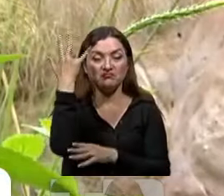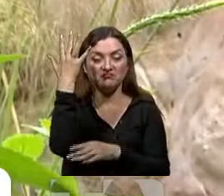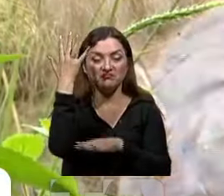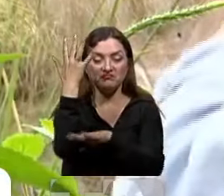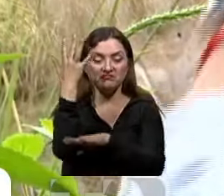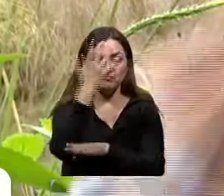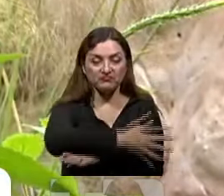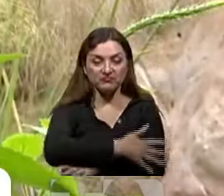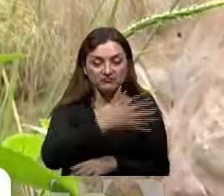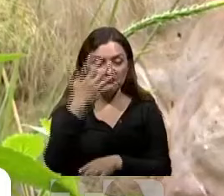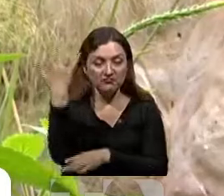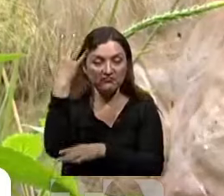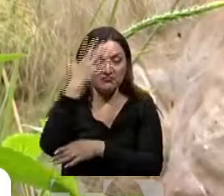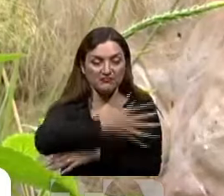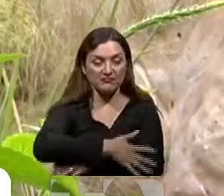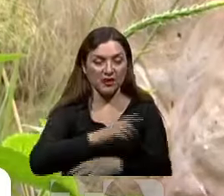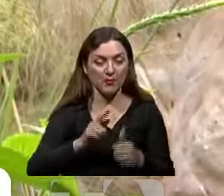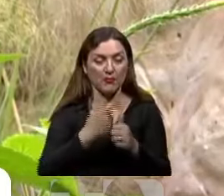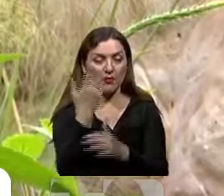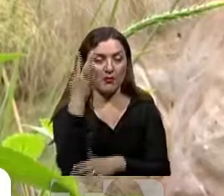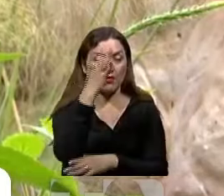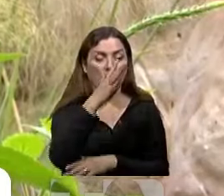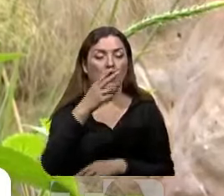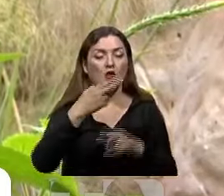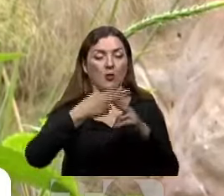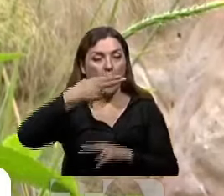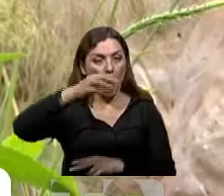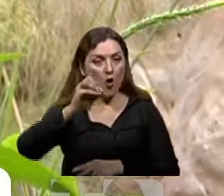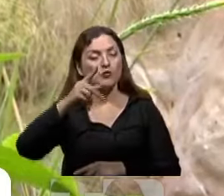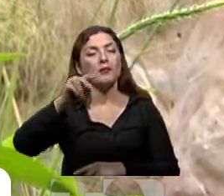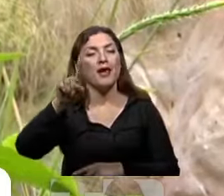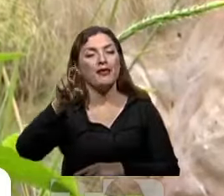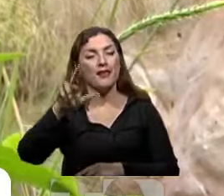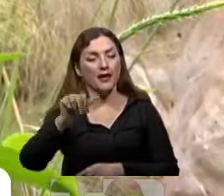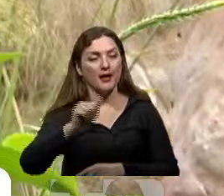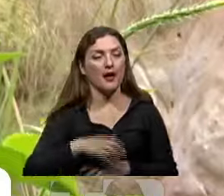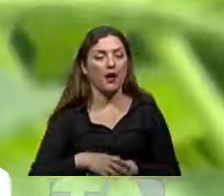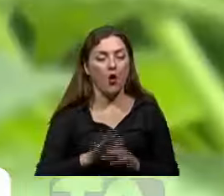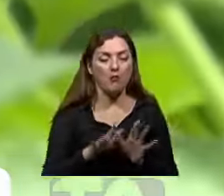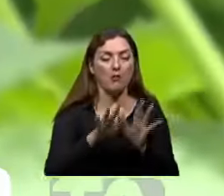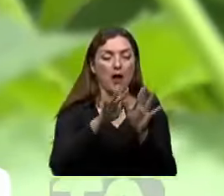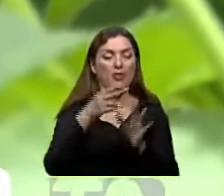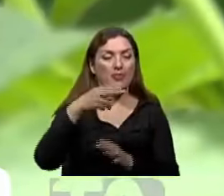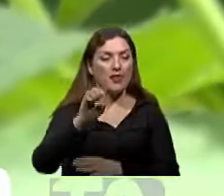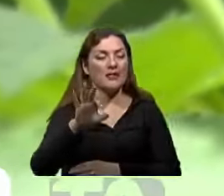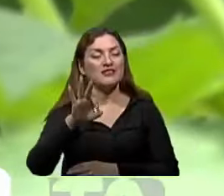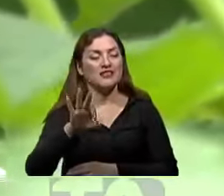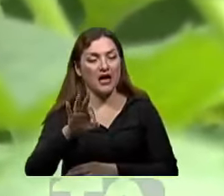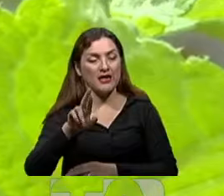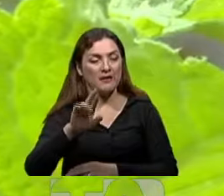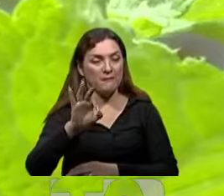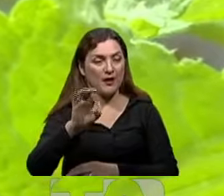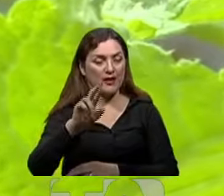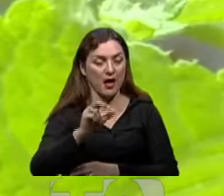los bosques, la primera planta que desaparece es la planta hospedera y las plantas nectaríferas de las mariposas. El sol, el calor y la